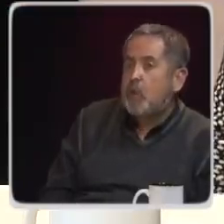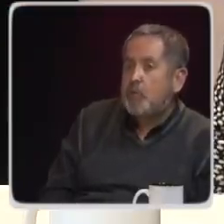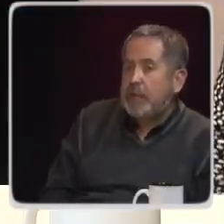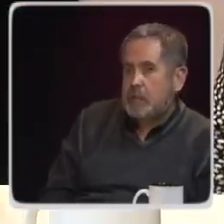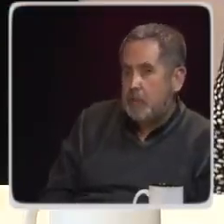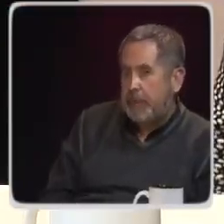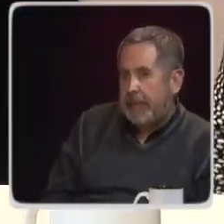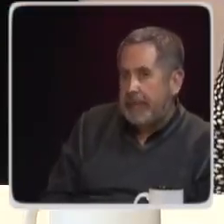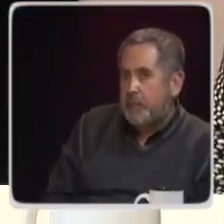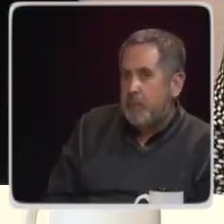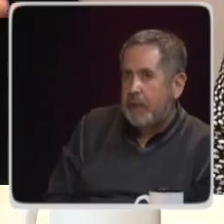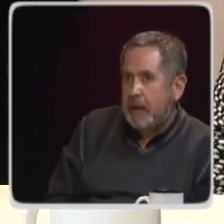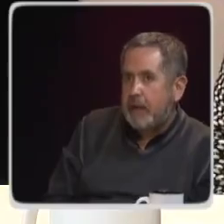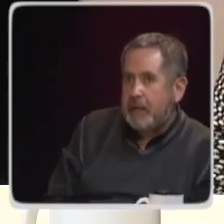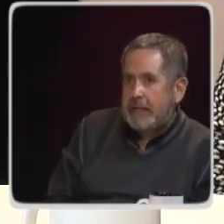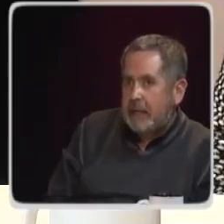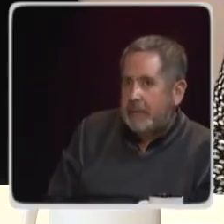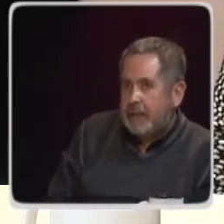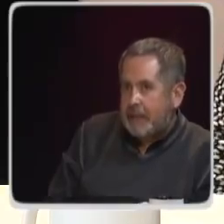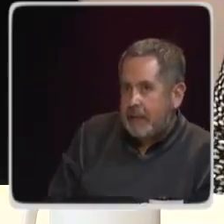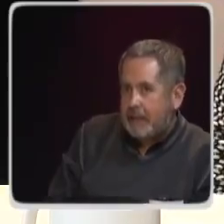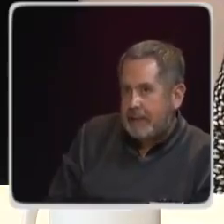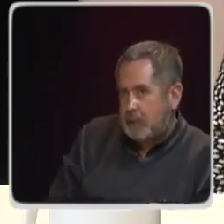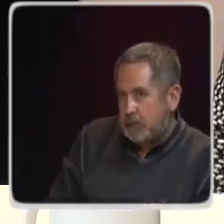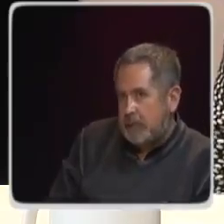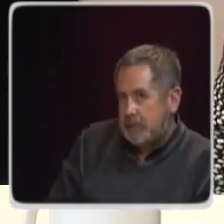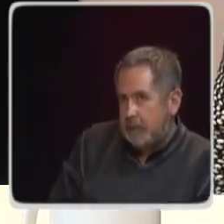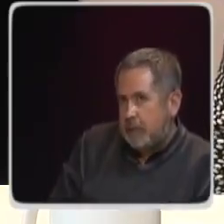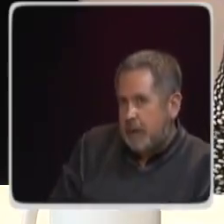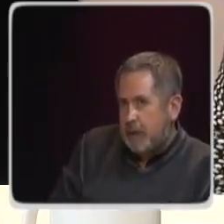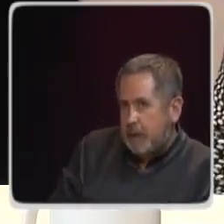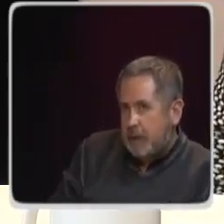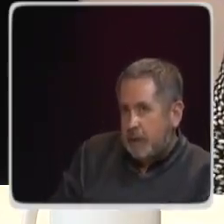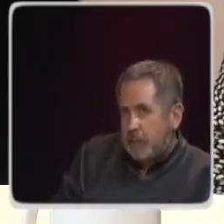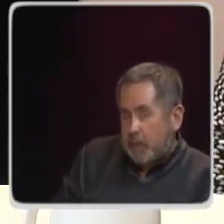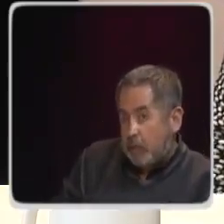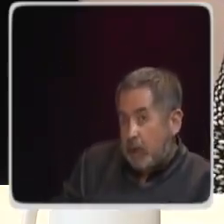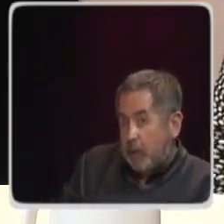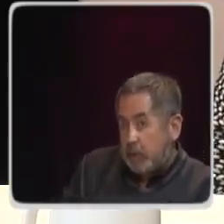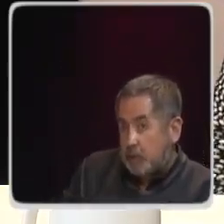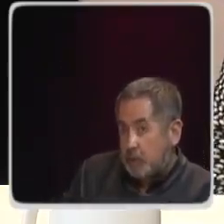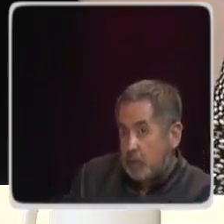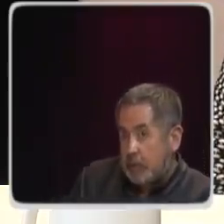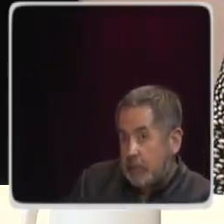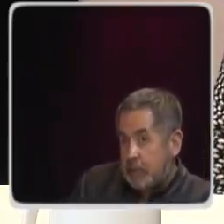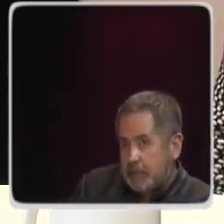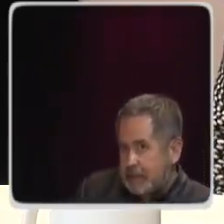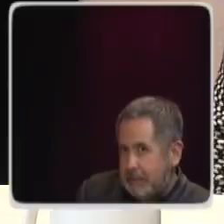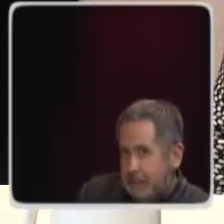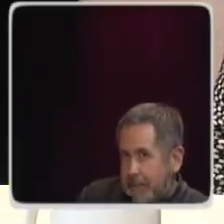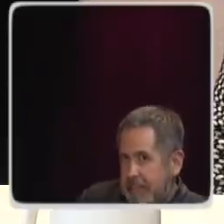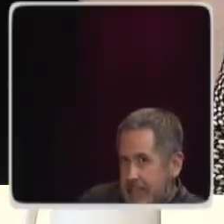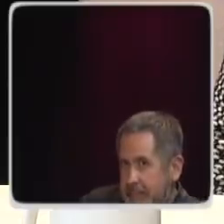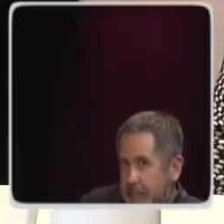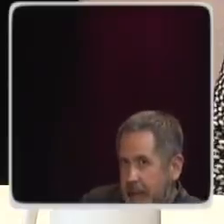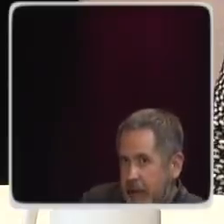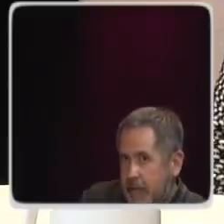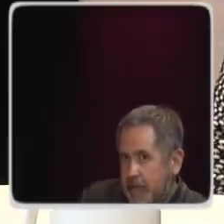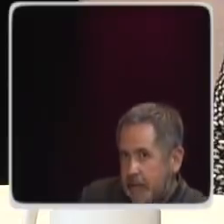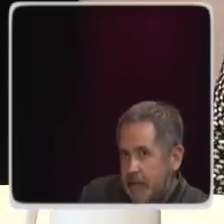ha sido una gran aliada de las personas con discapacidad en muchos de los asuntos. Cuando empiezan a hacer